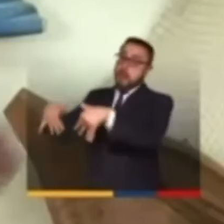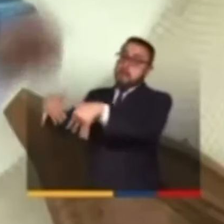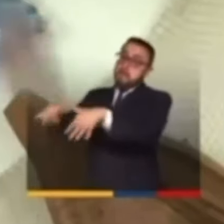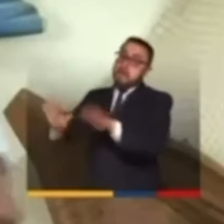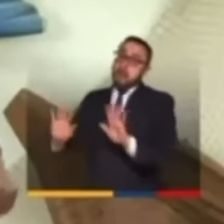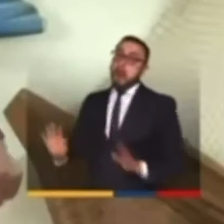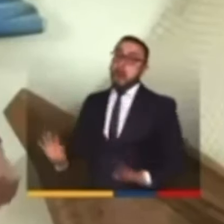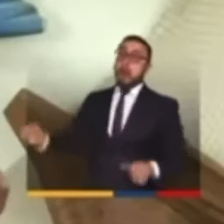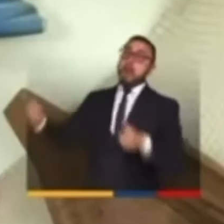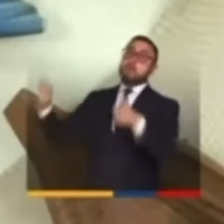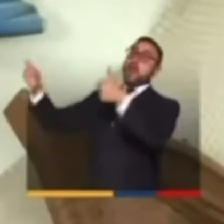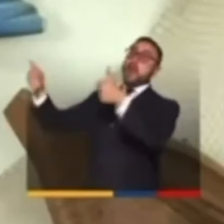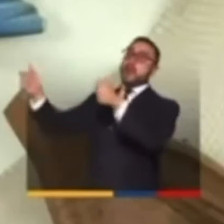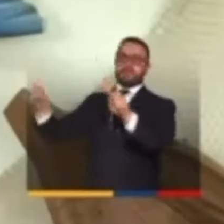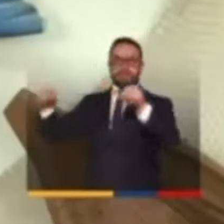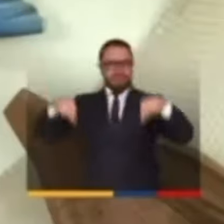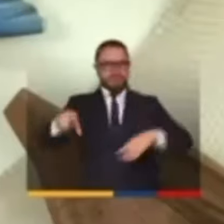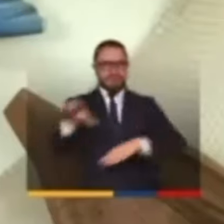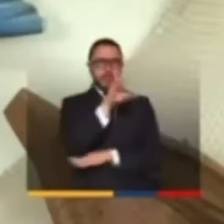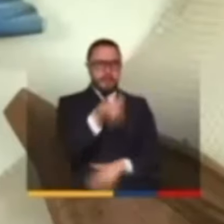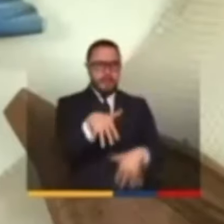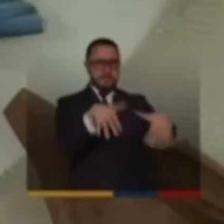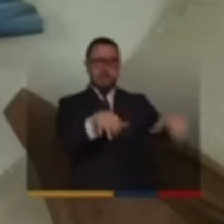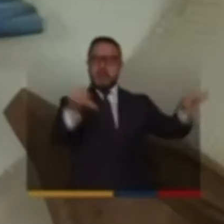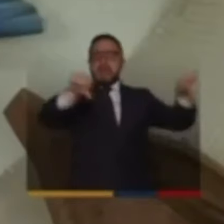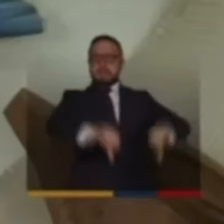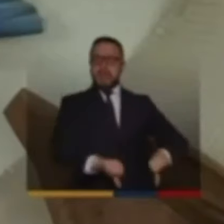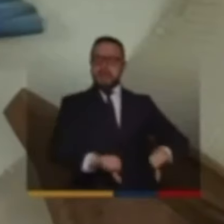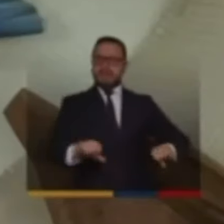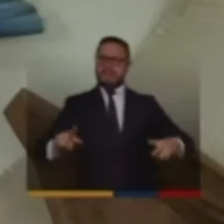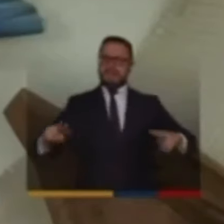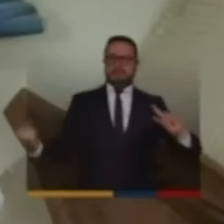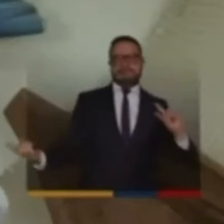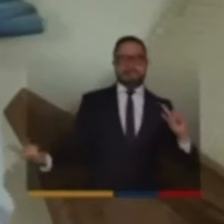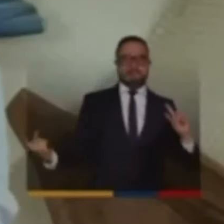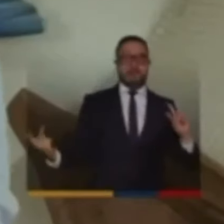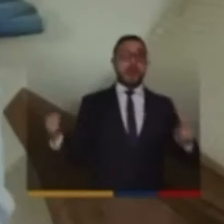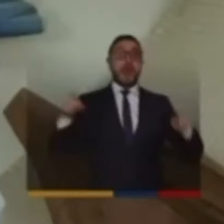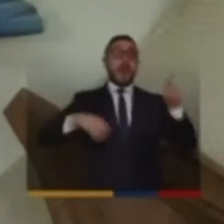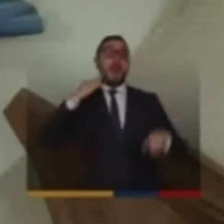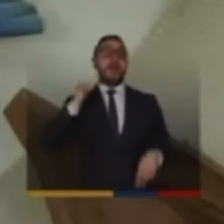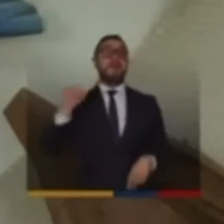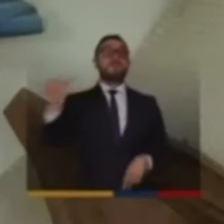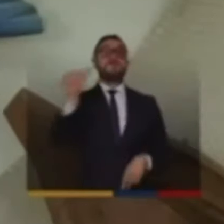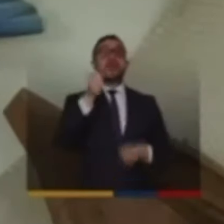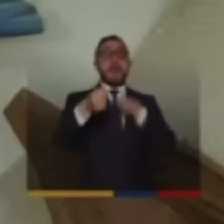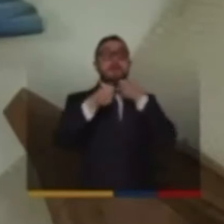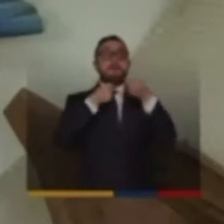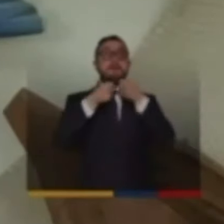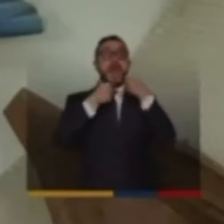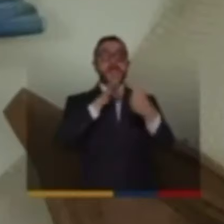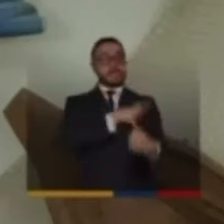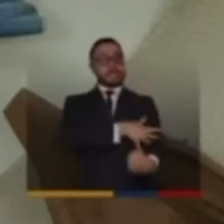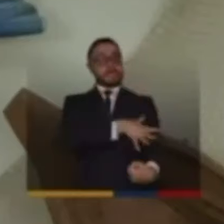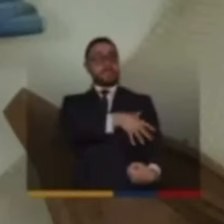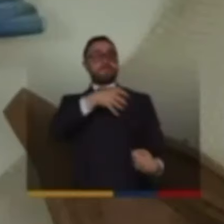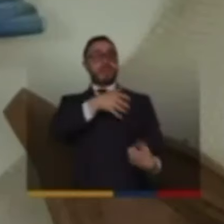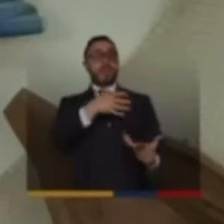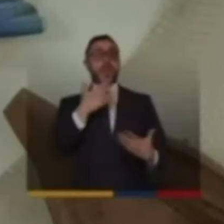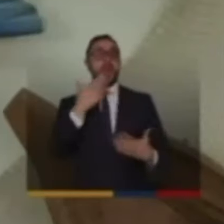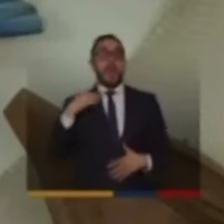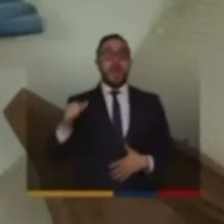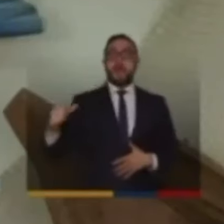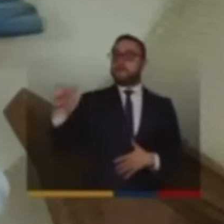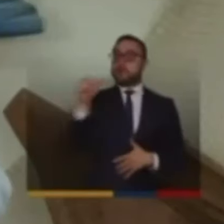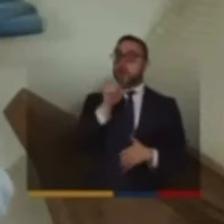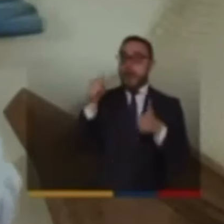pero malo los jóvenes que protestan acá, las periodistas del poder, las muñecas de la